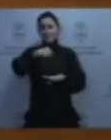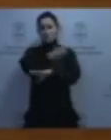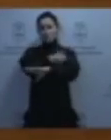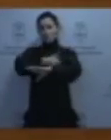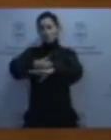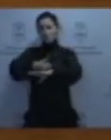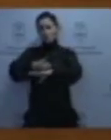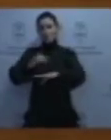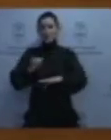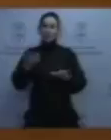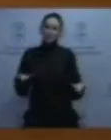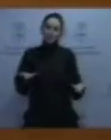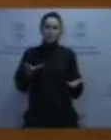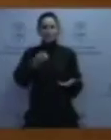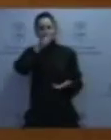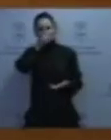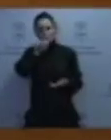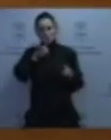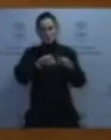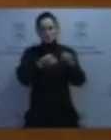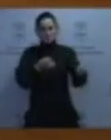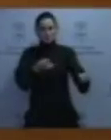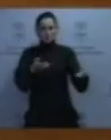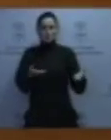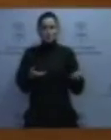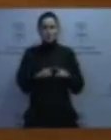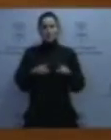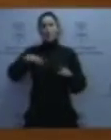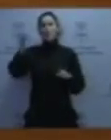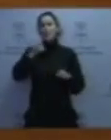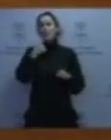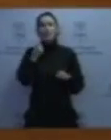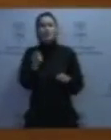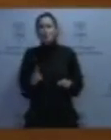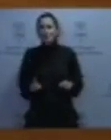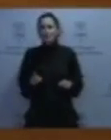que, señorías del Partido Socialista, no sean ustedes los únicos en negar la